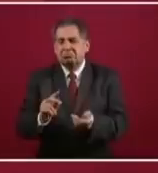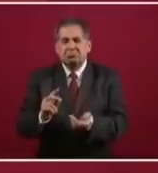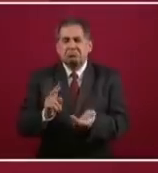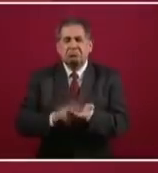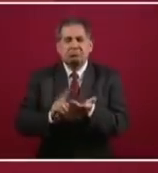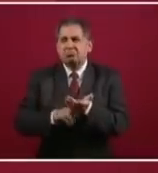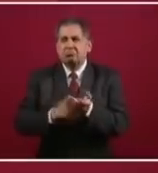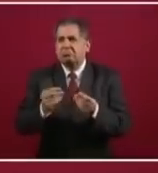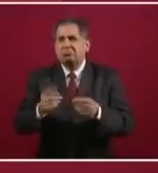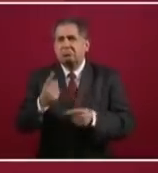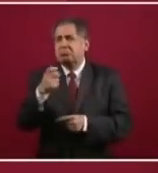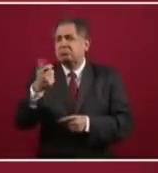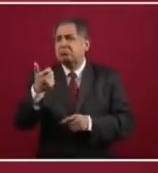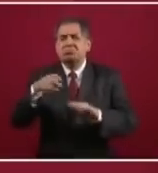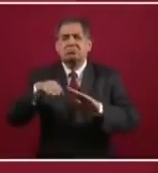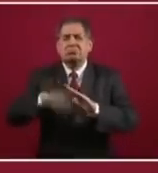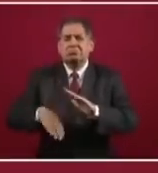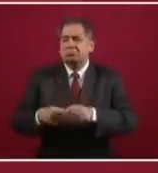pesos